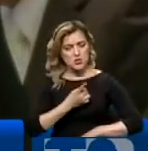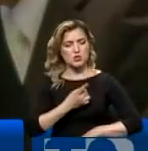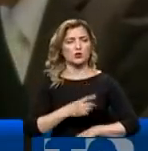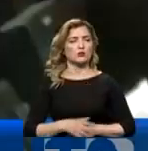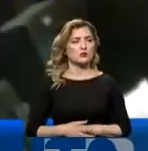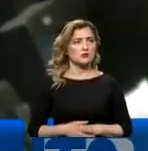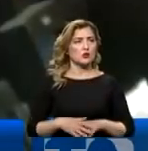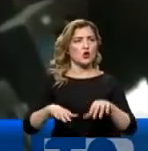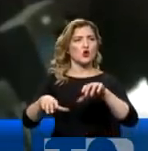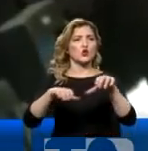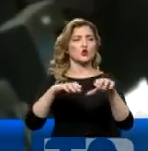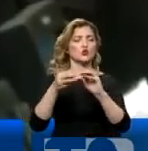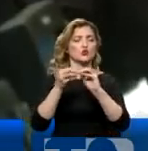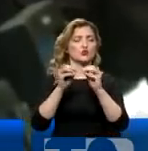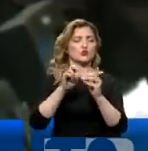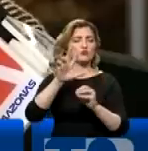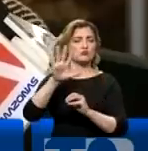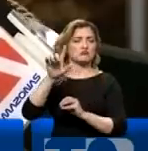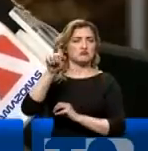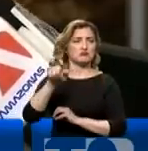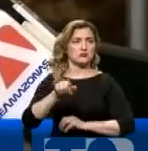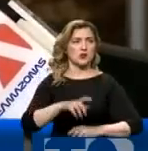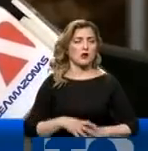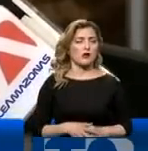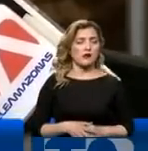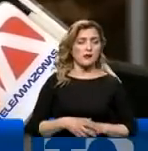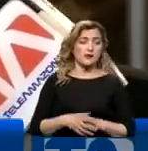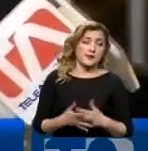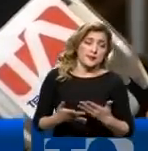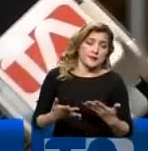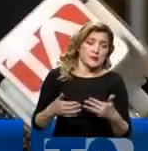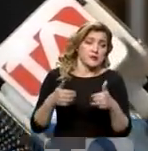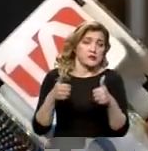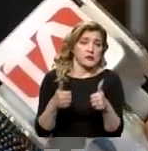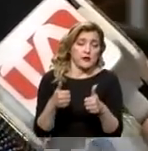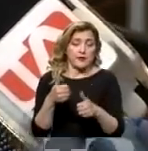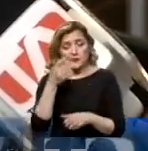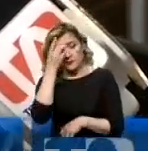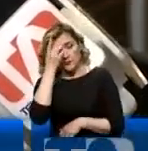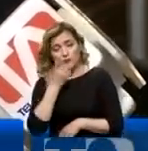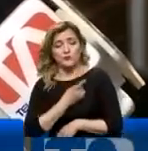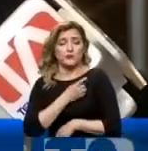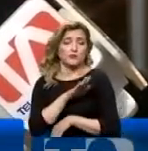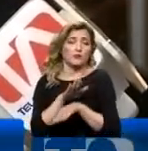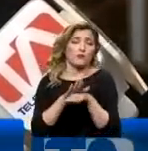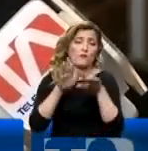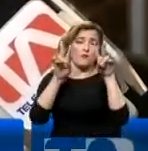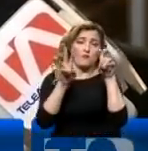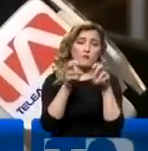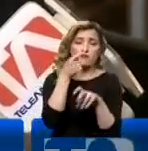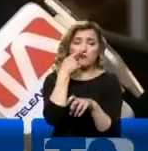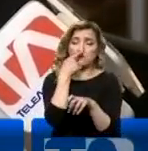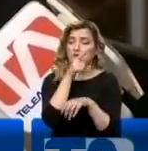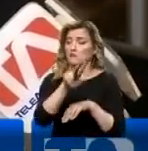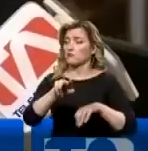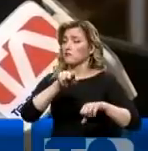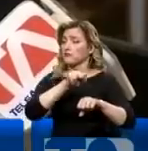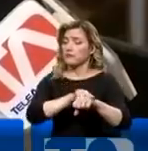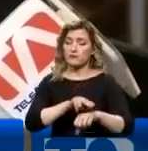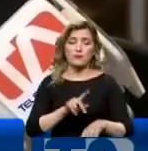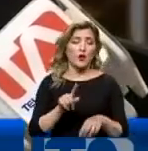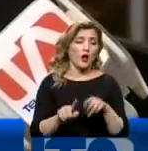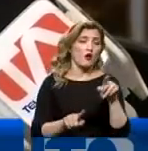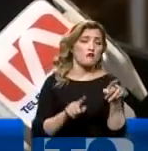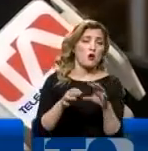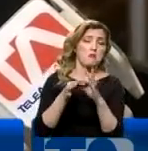coordinación del bloque dicen, era necesario. Me parece bien que finalmente hagan un pronunciamiento sobre temas que son de interés nacional. Entiendo que muchos